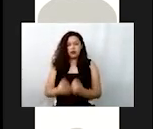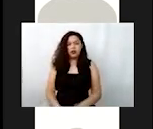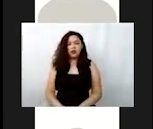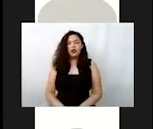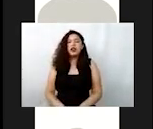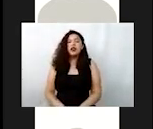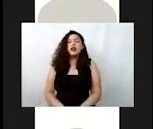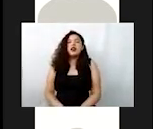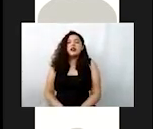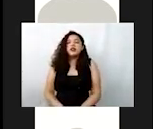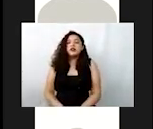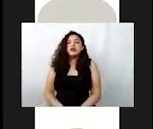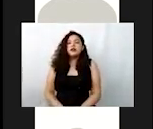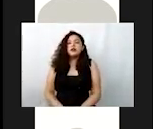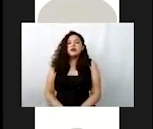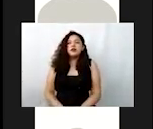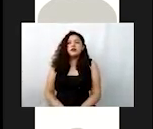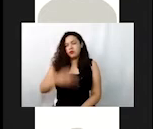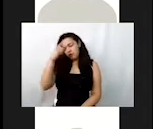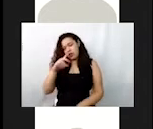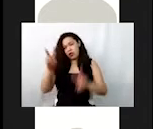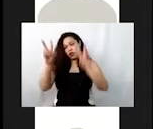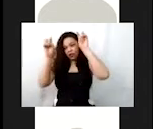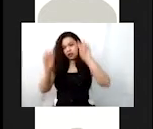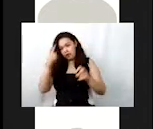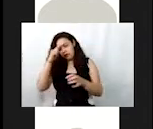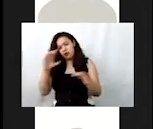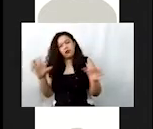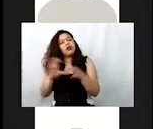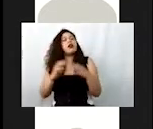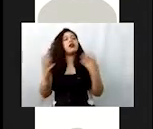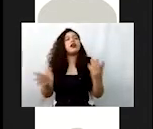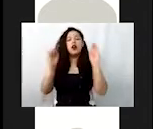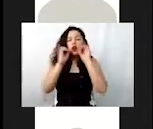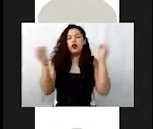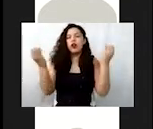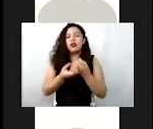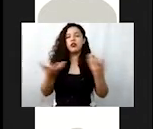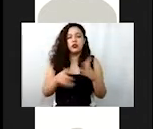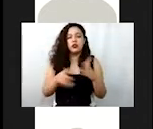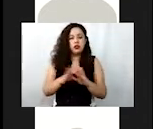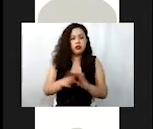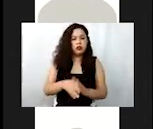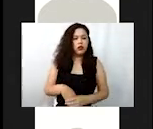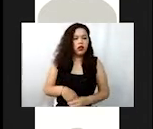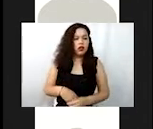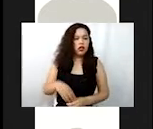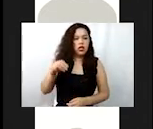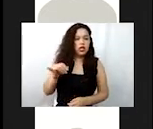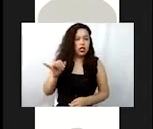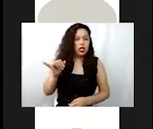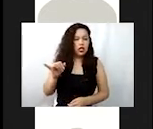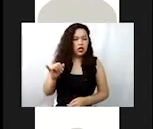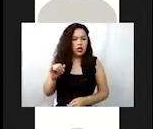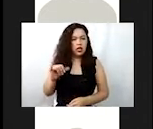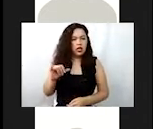cómo se concibe este tema de alineación en una organización, en este caso en Iberdrola. Se los voy a